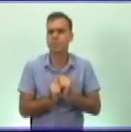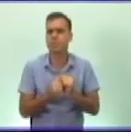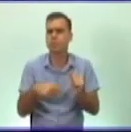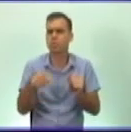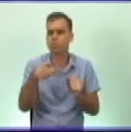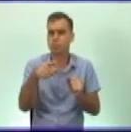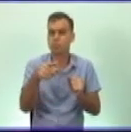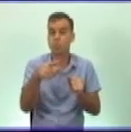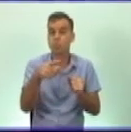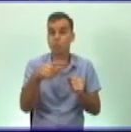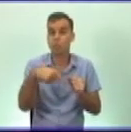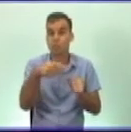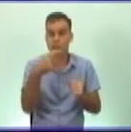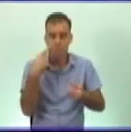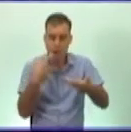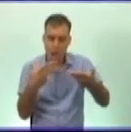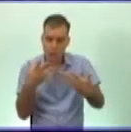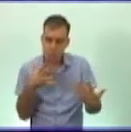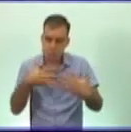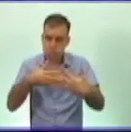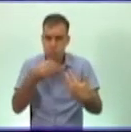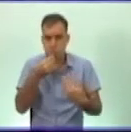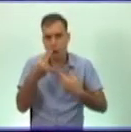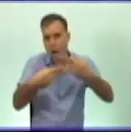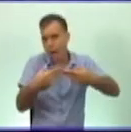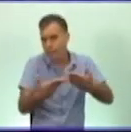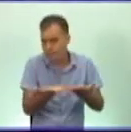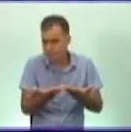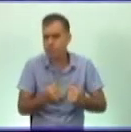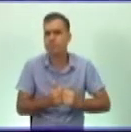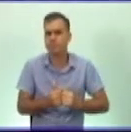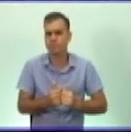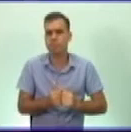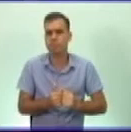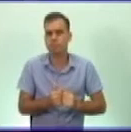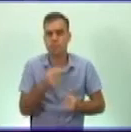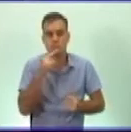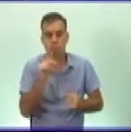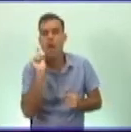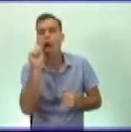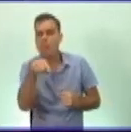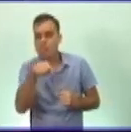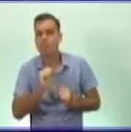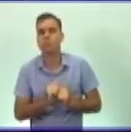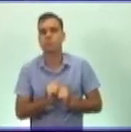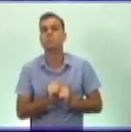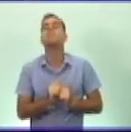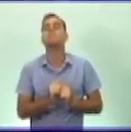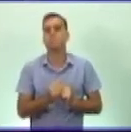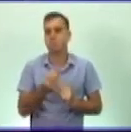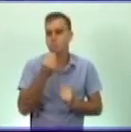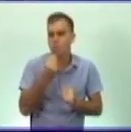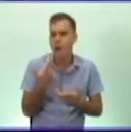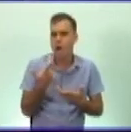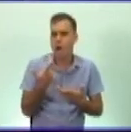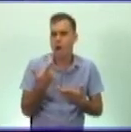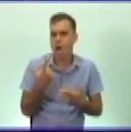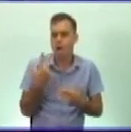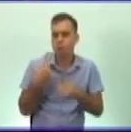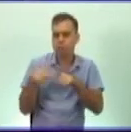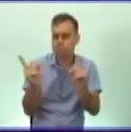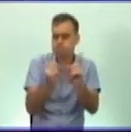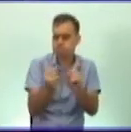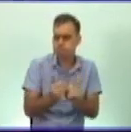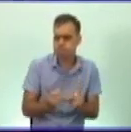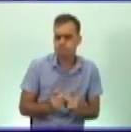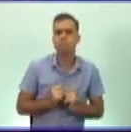resueltos, son interactivos, que ustedes lo pueden resolver y ver la respuesta. y van a encontrar además algunos resúmenes y ejercitaciones